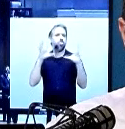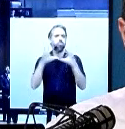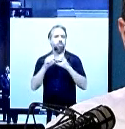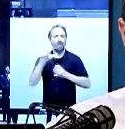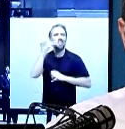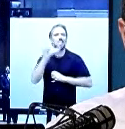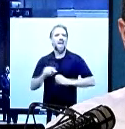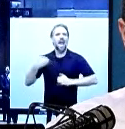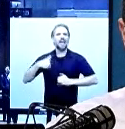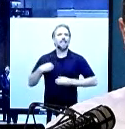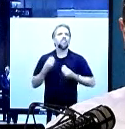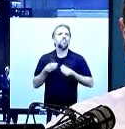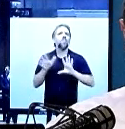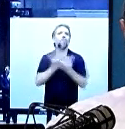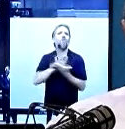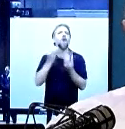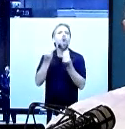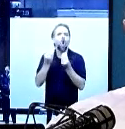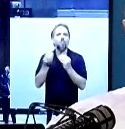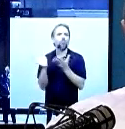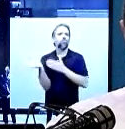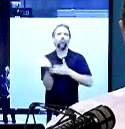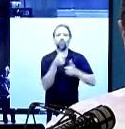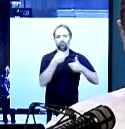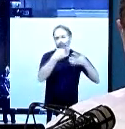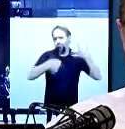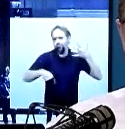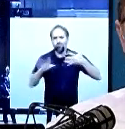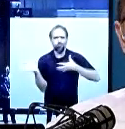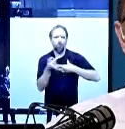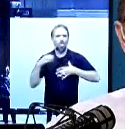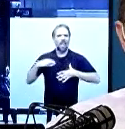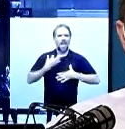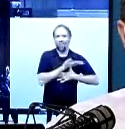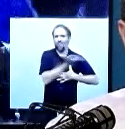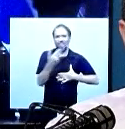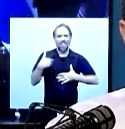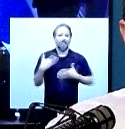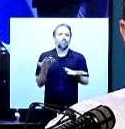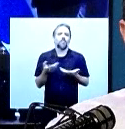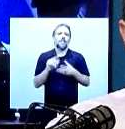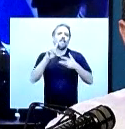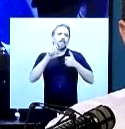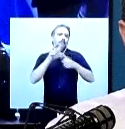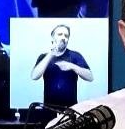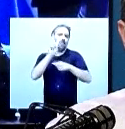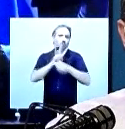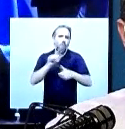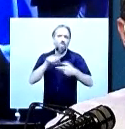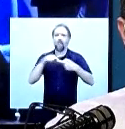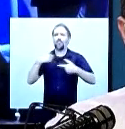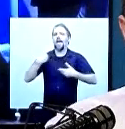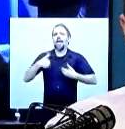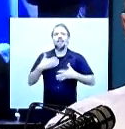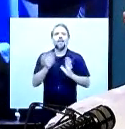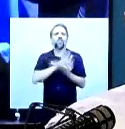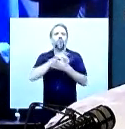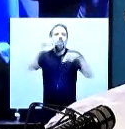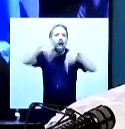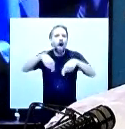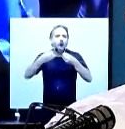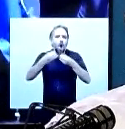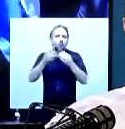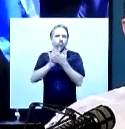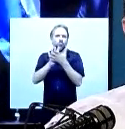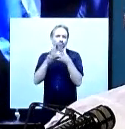que tienen que hacer es el camino más complicado y es seguir apoyando a mi ley que no es otra cosa que seguir apoyando a las nuevas generaciones futuras y a los hijos y